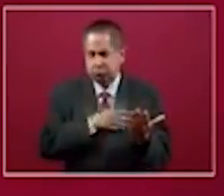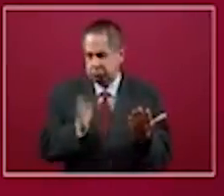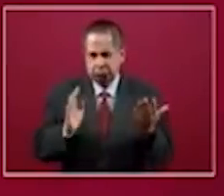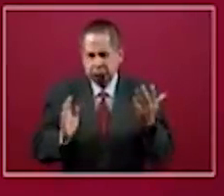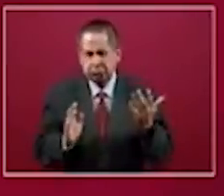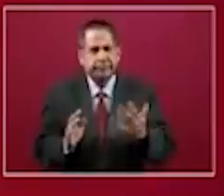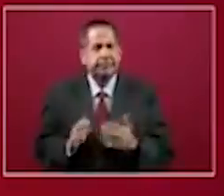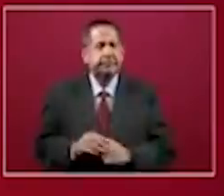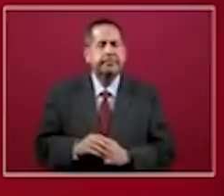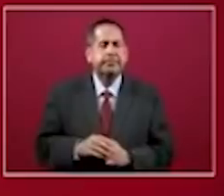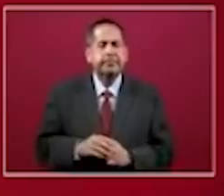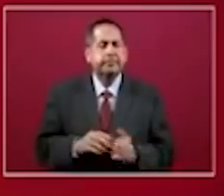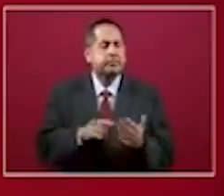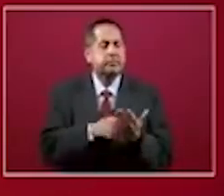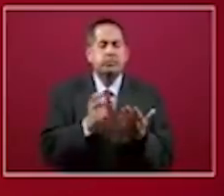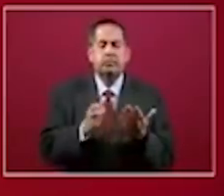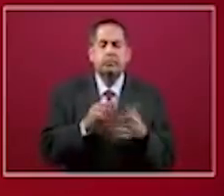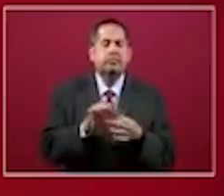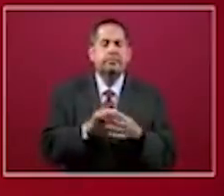de esta